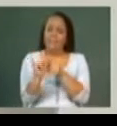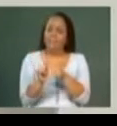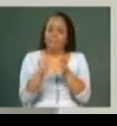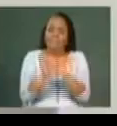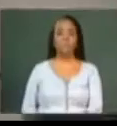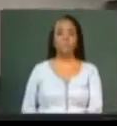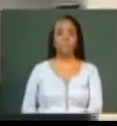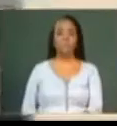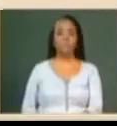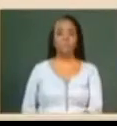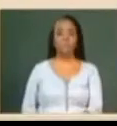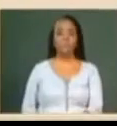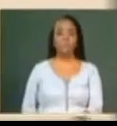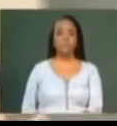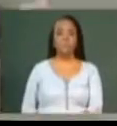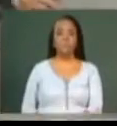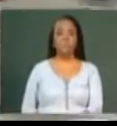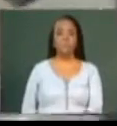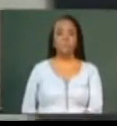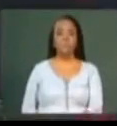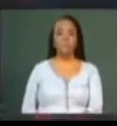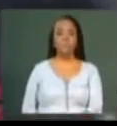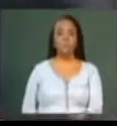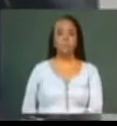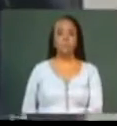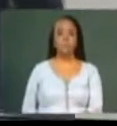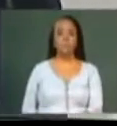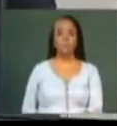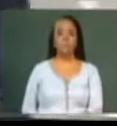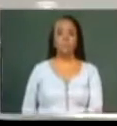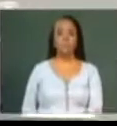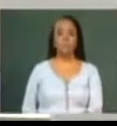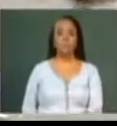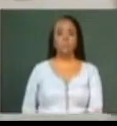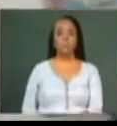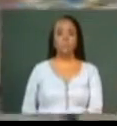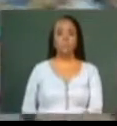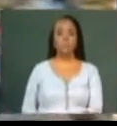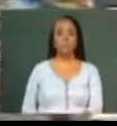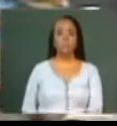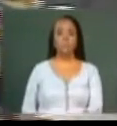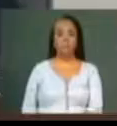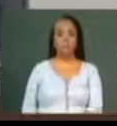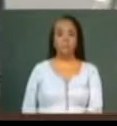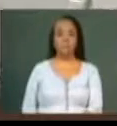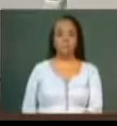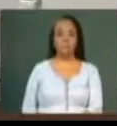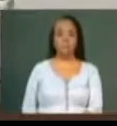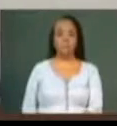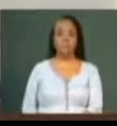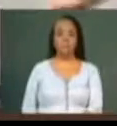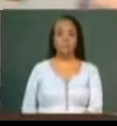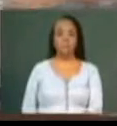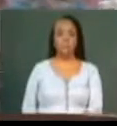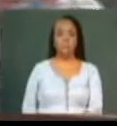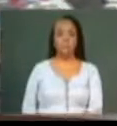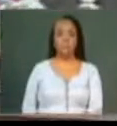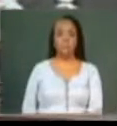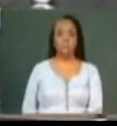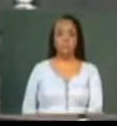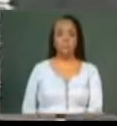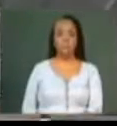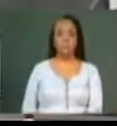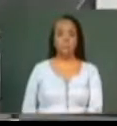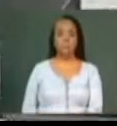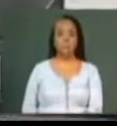nacional. Recordemos, las democracias sólidas tienen partidos fuertes detrás. También